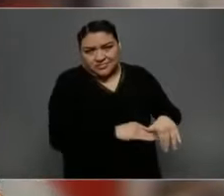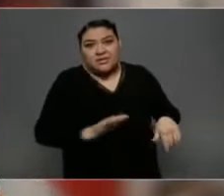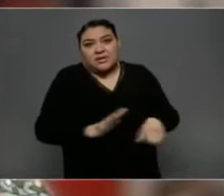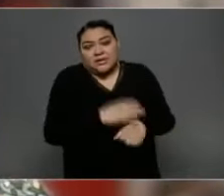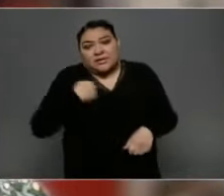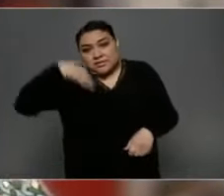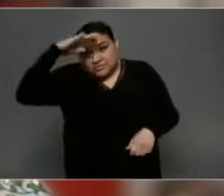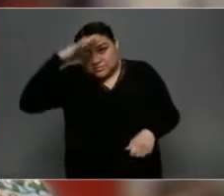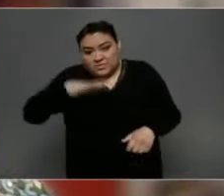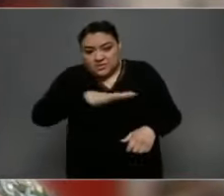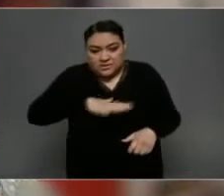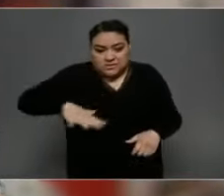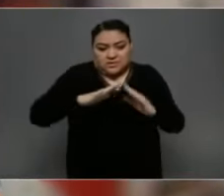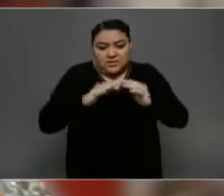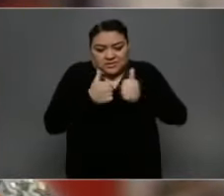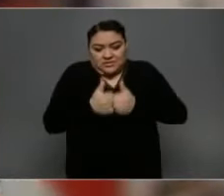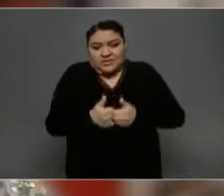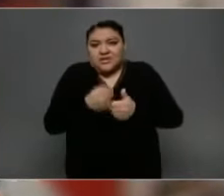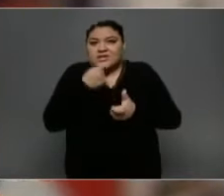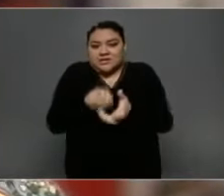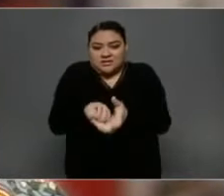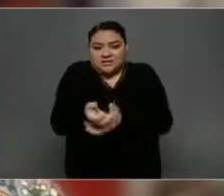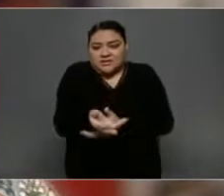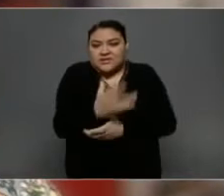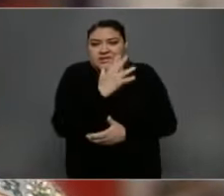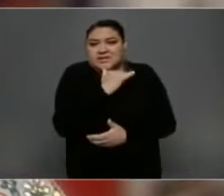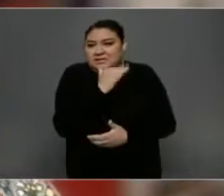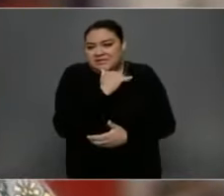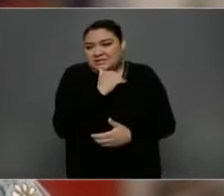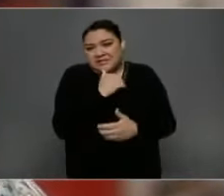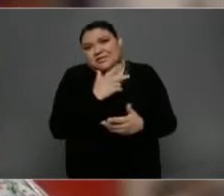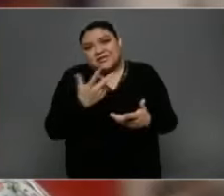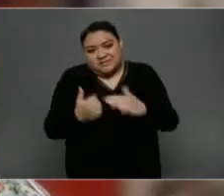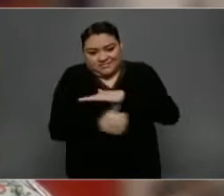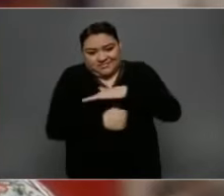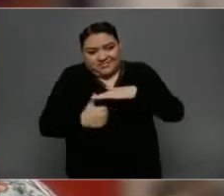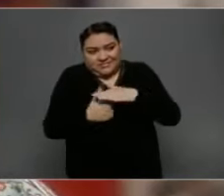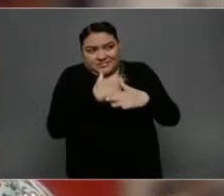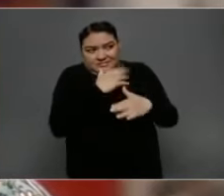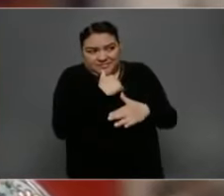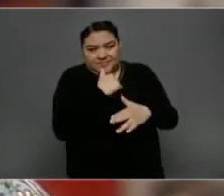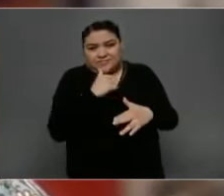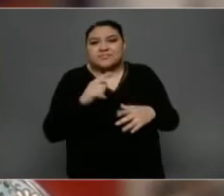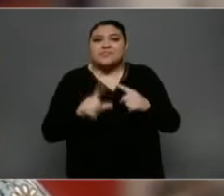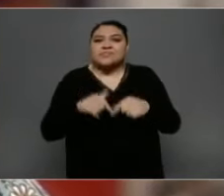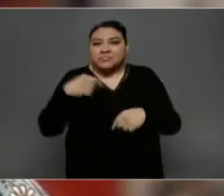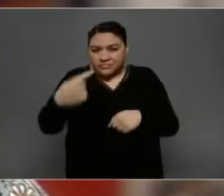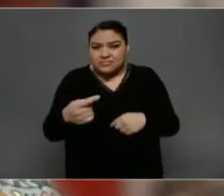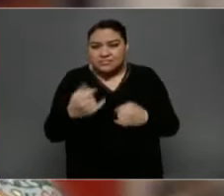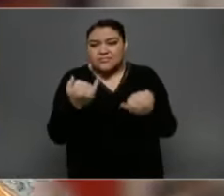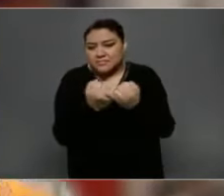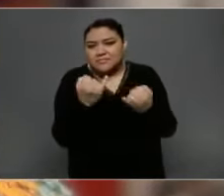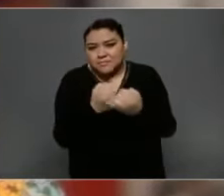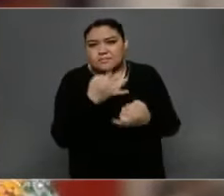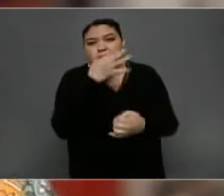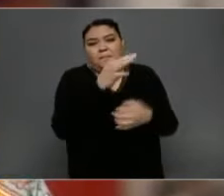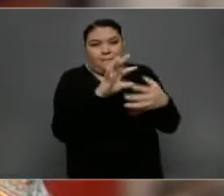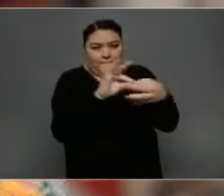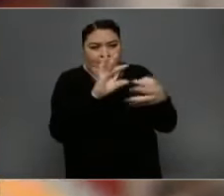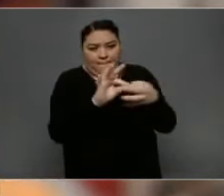porque hay que considerar el factor encierro que los niños no están tampoco nada bien entonces hacer lo que se pueda y decir